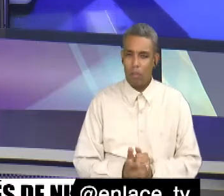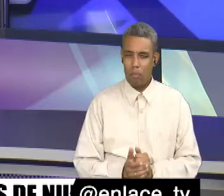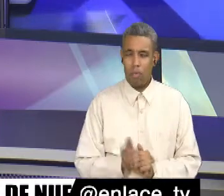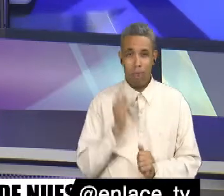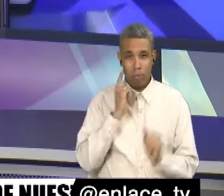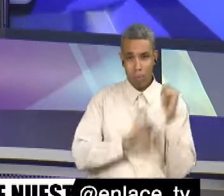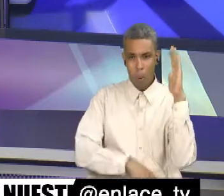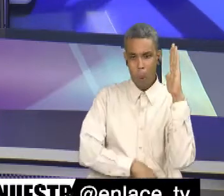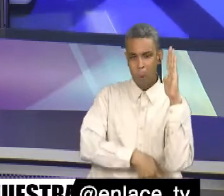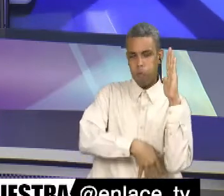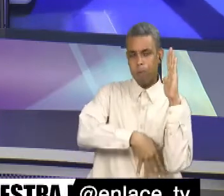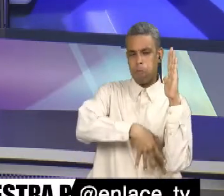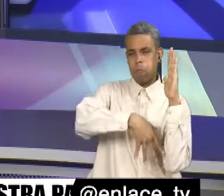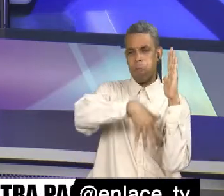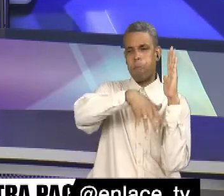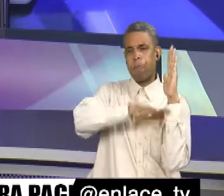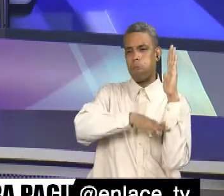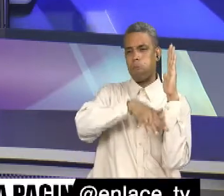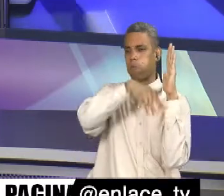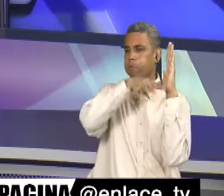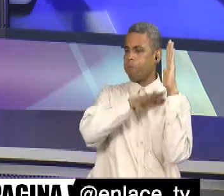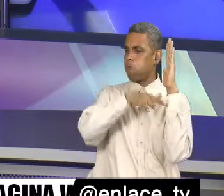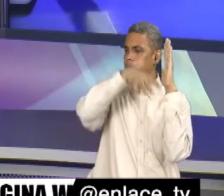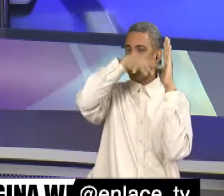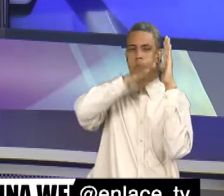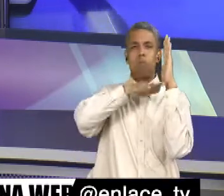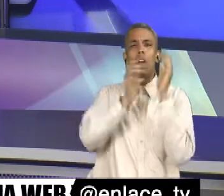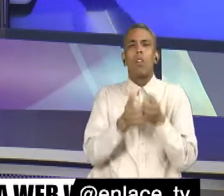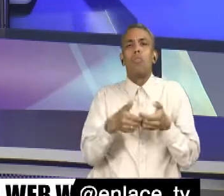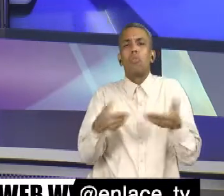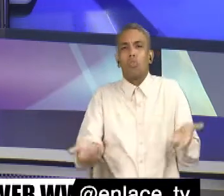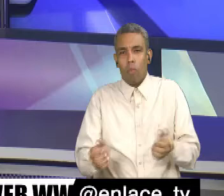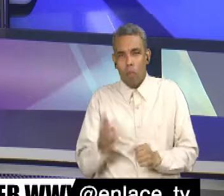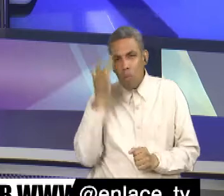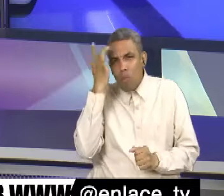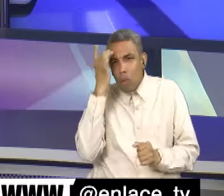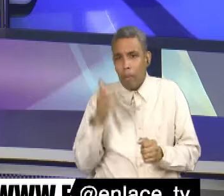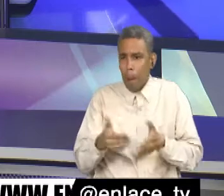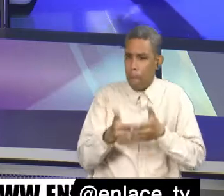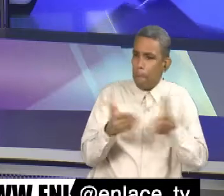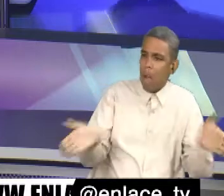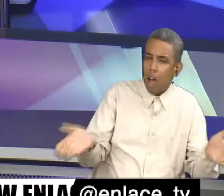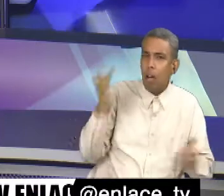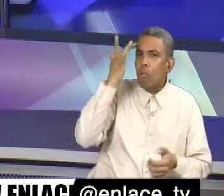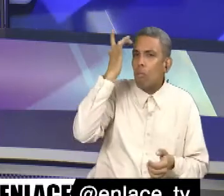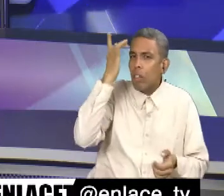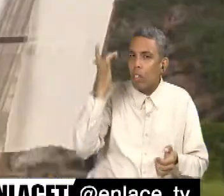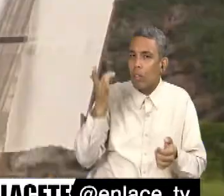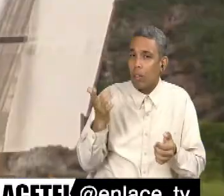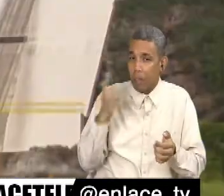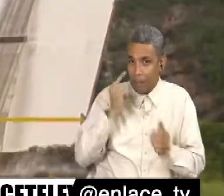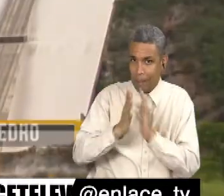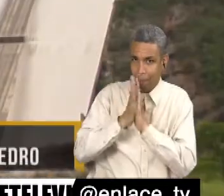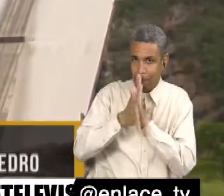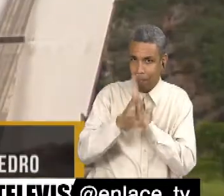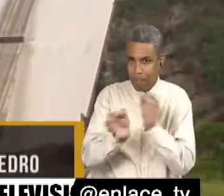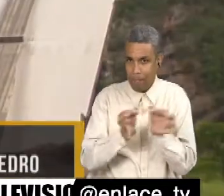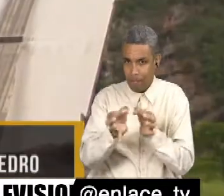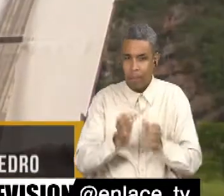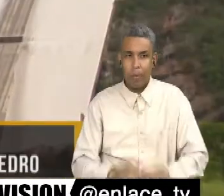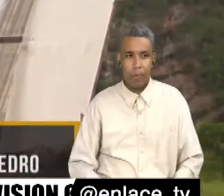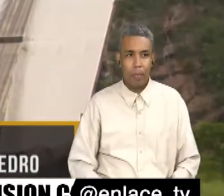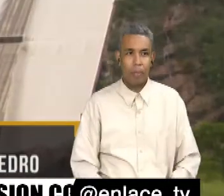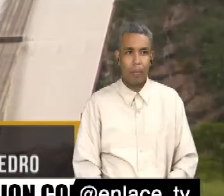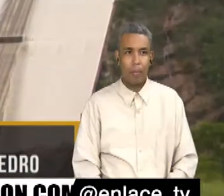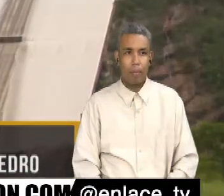últimos días. Aseguran que sus directivos, que estos vertimientos se han dado de forma controlada. Las directivas de Isagen